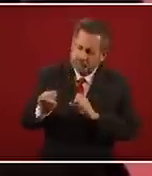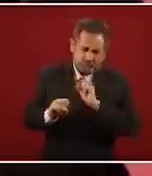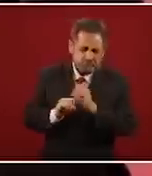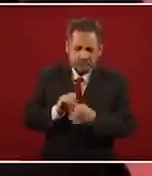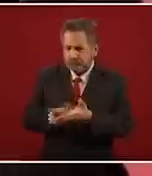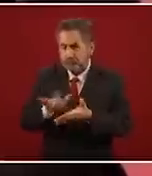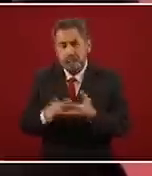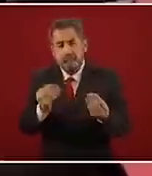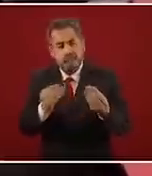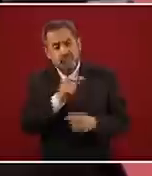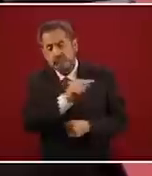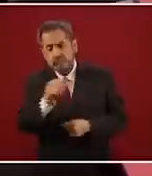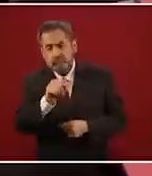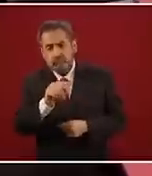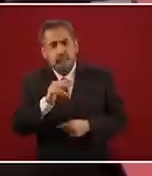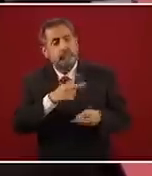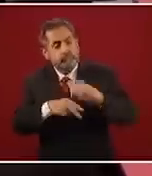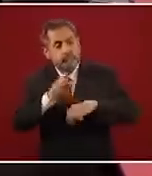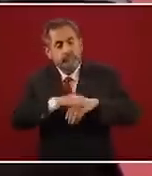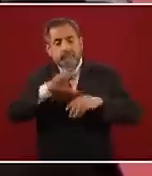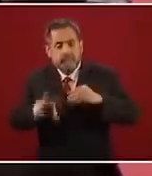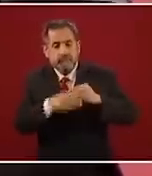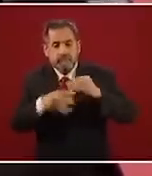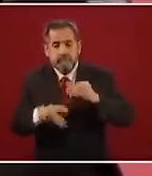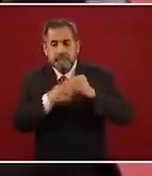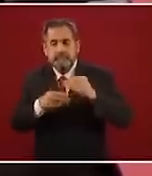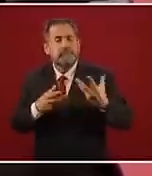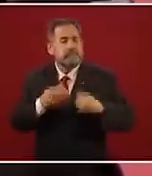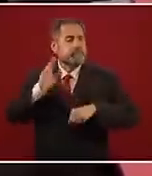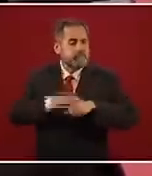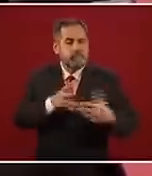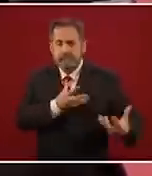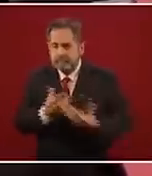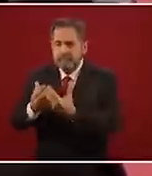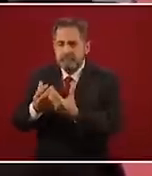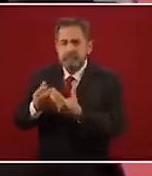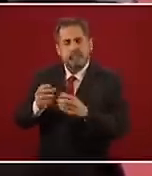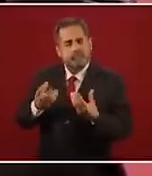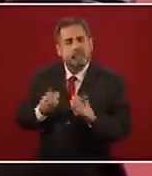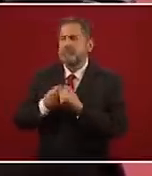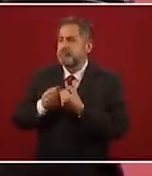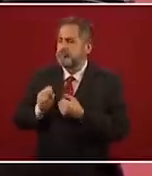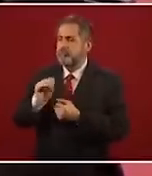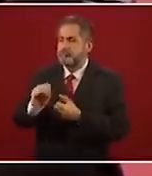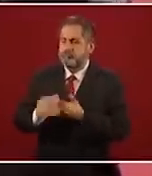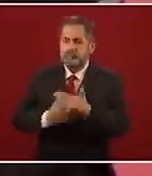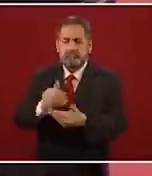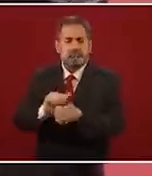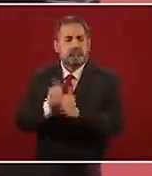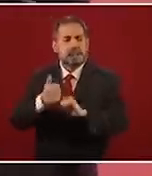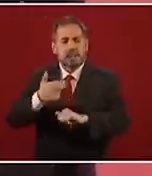ayudando mucho y se están sumando para que esto se vaya